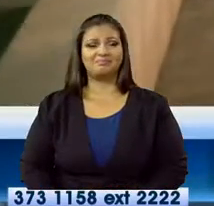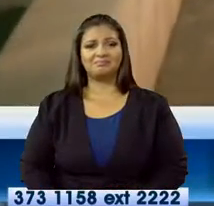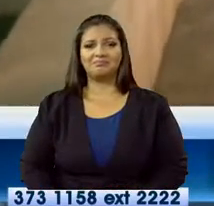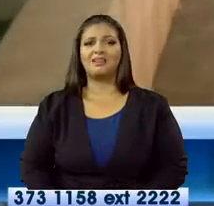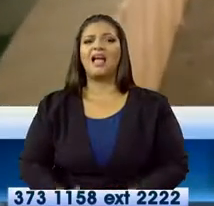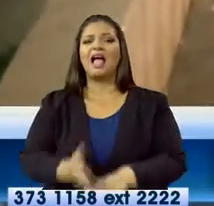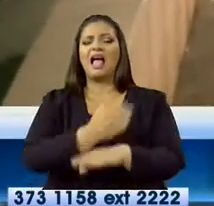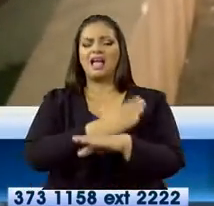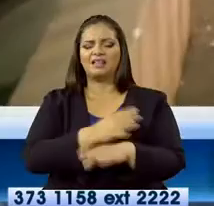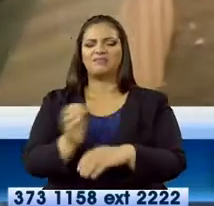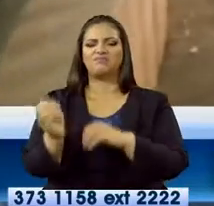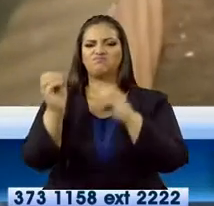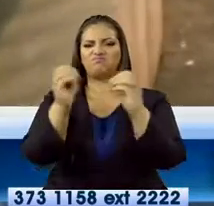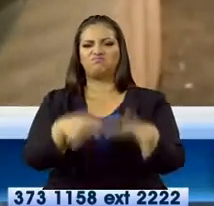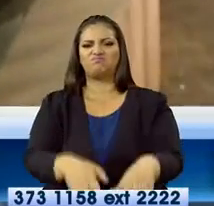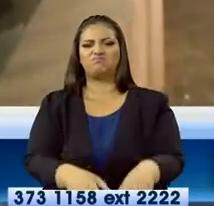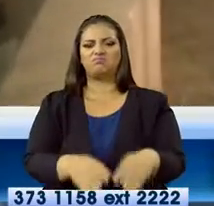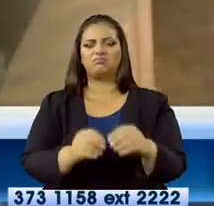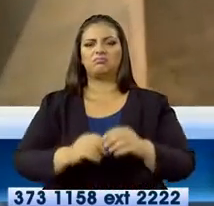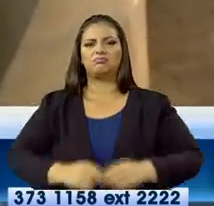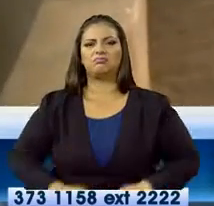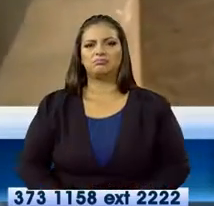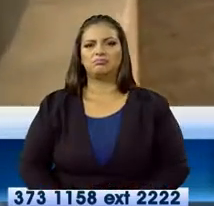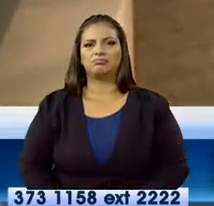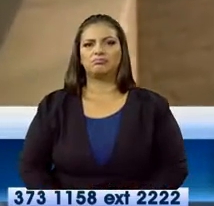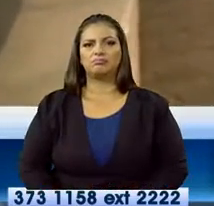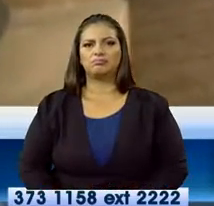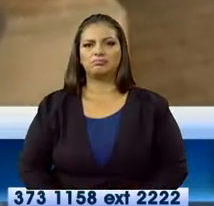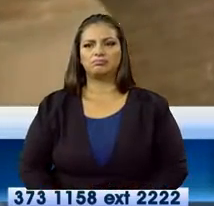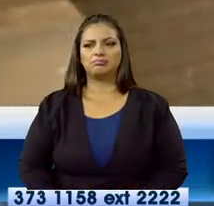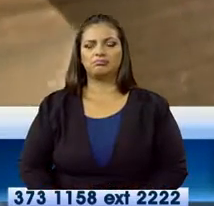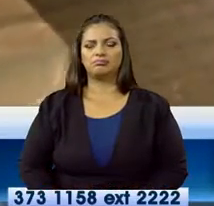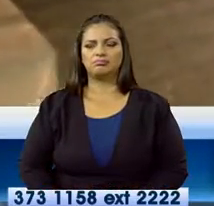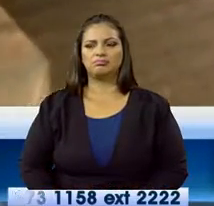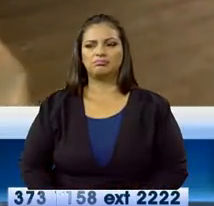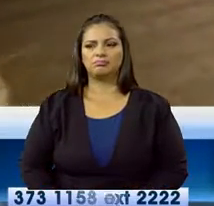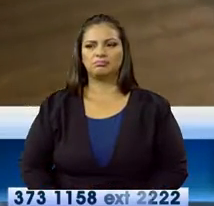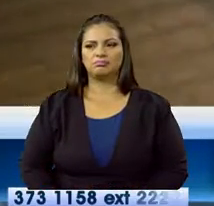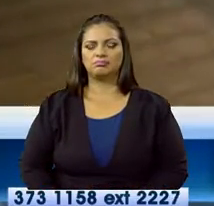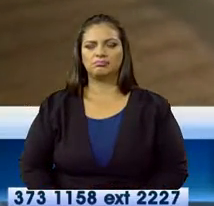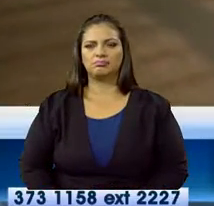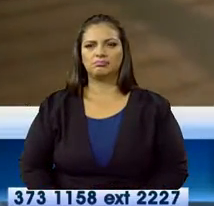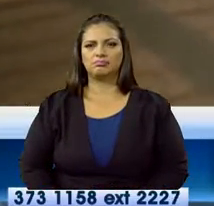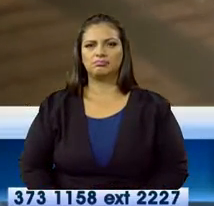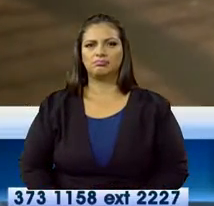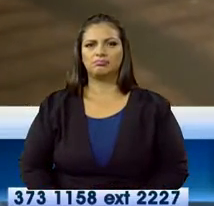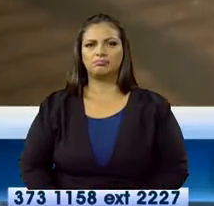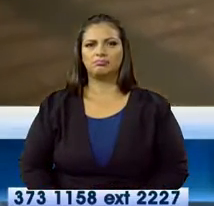se registra en la zona. Informó Jorge Salazar.